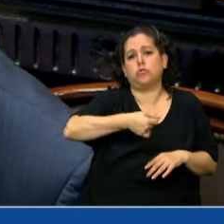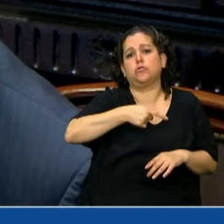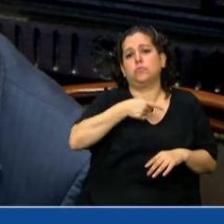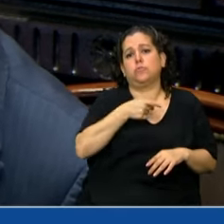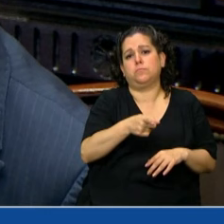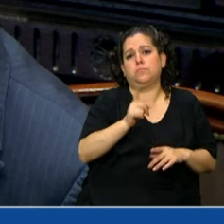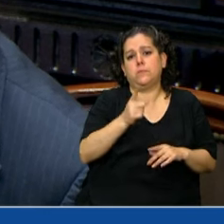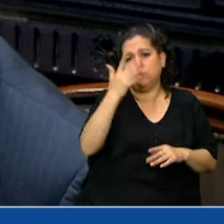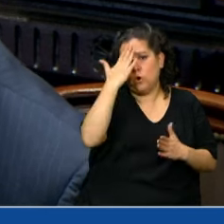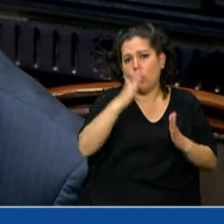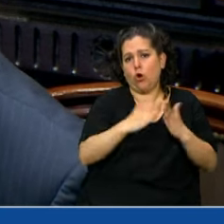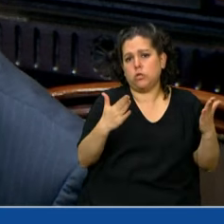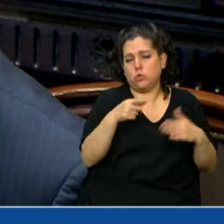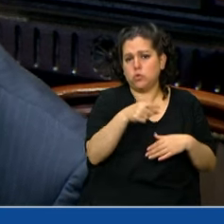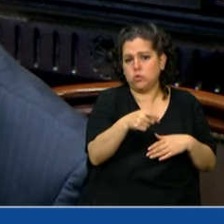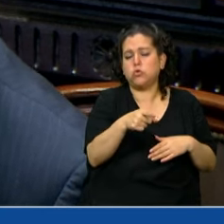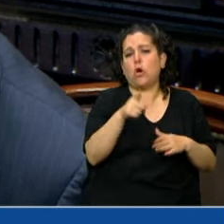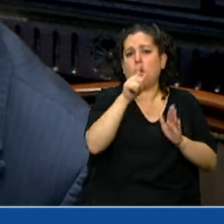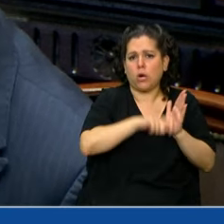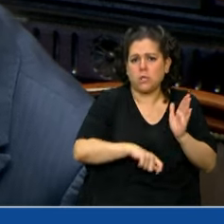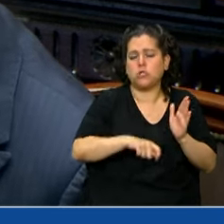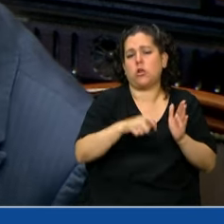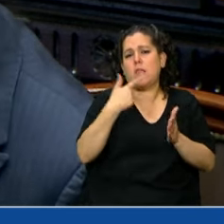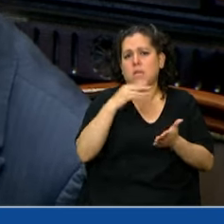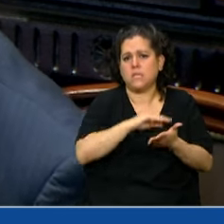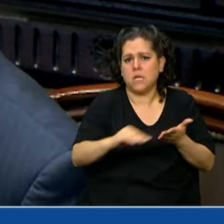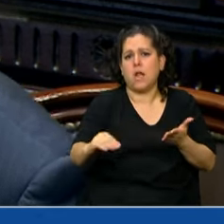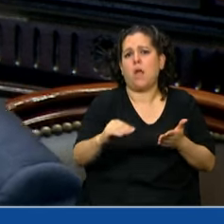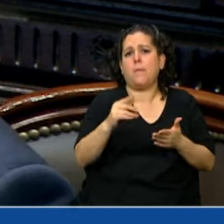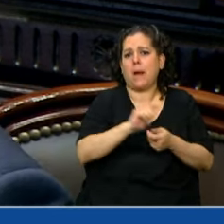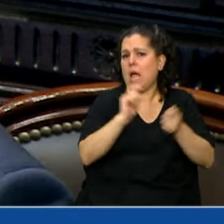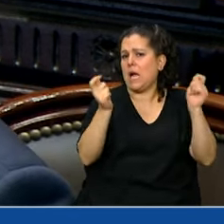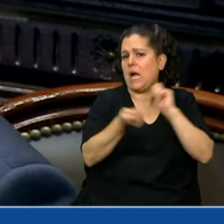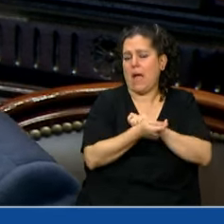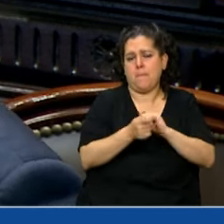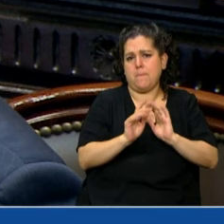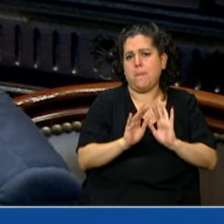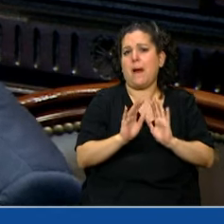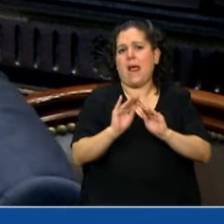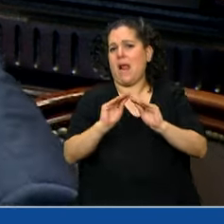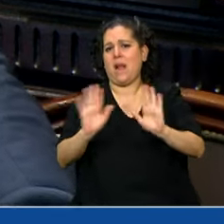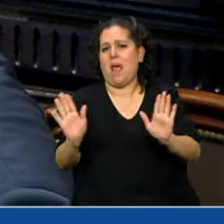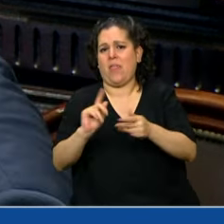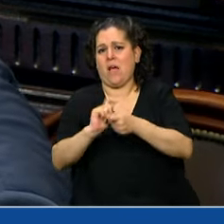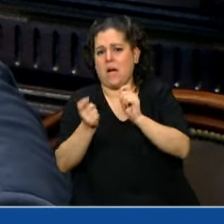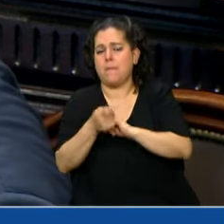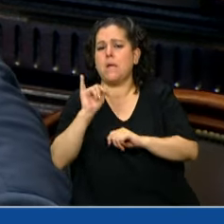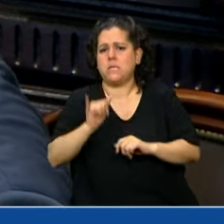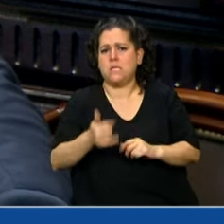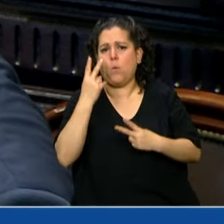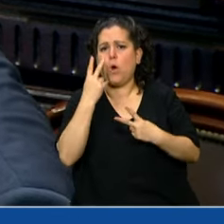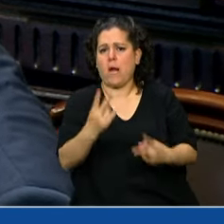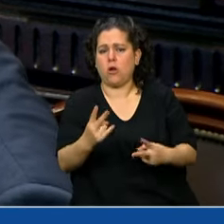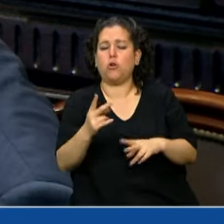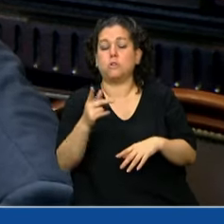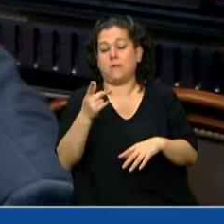nos marca la Constitución con las adiciones correcciones del senado que que cambie para que nada cambie lo único que sí voy a reconocer se